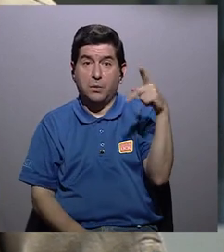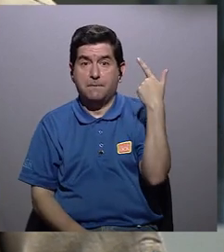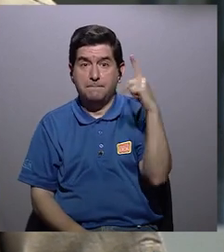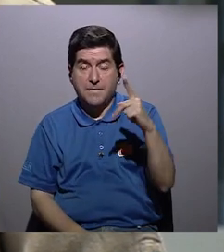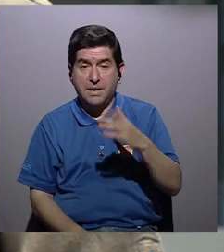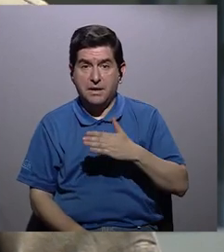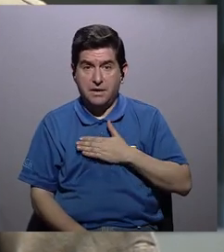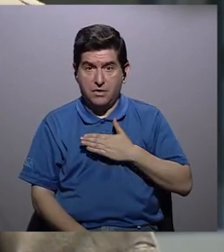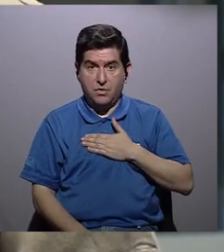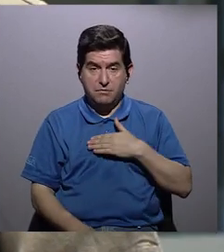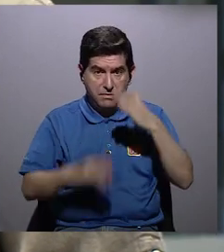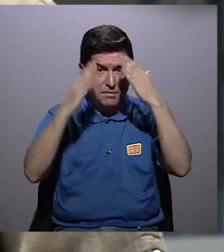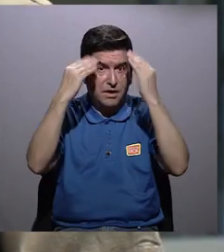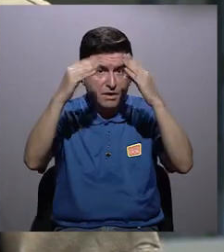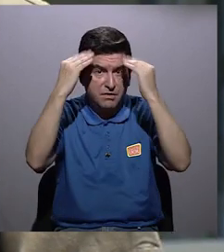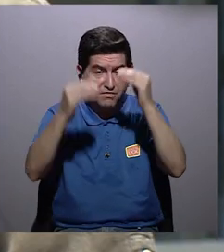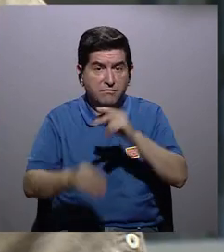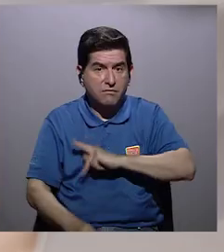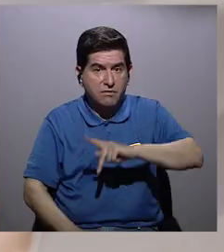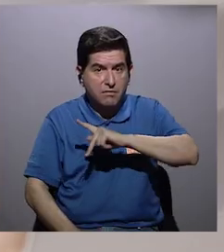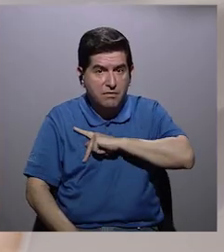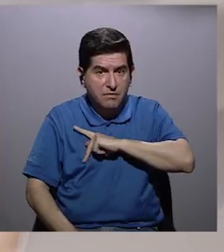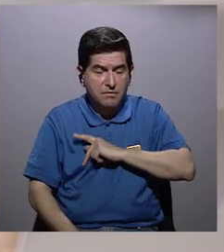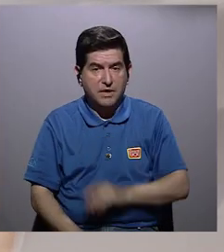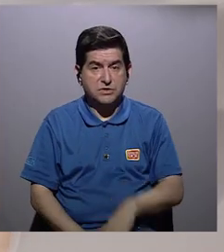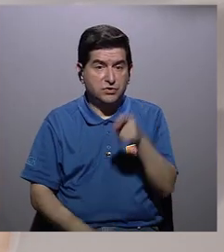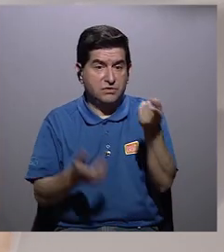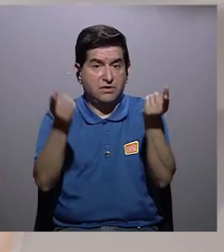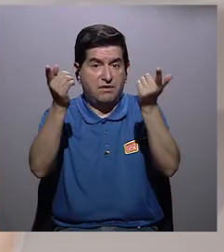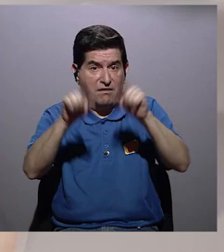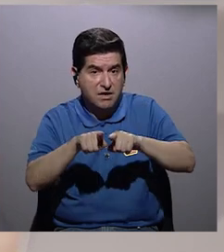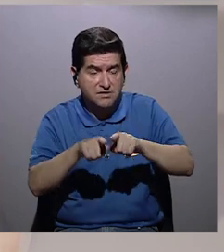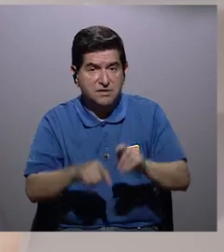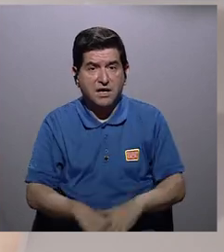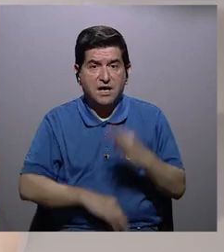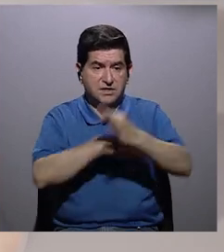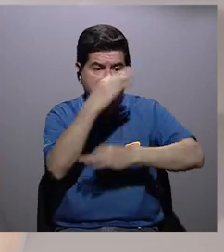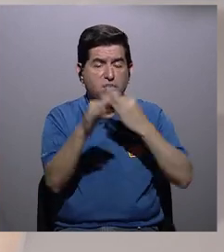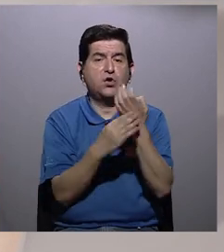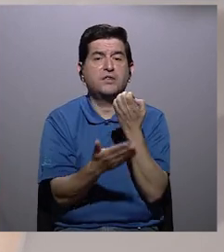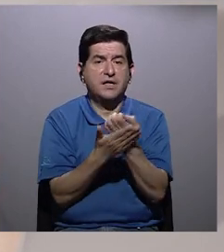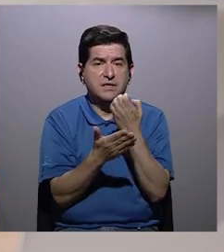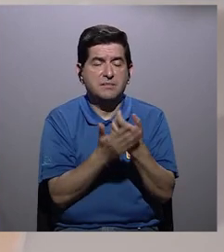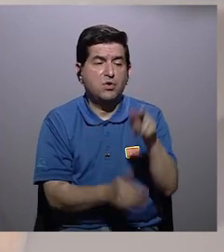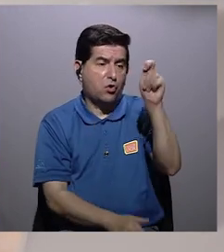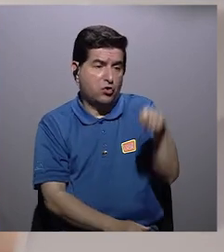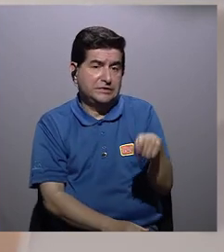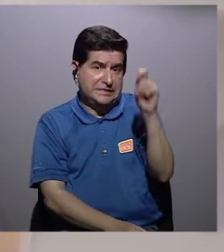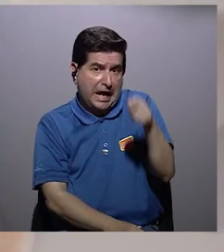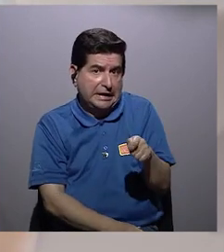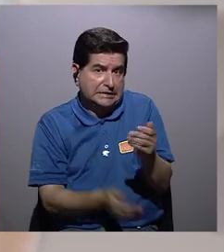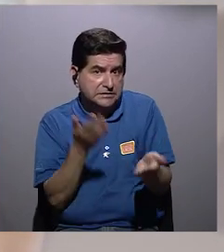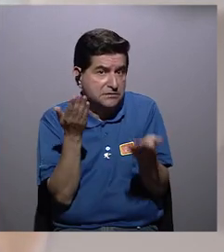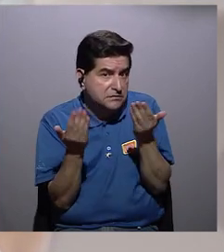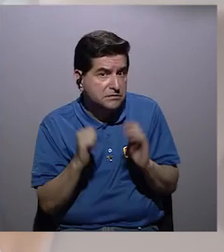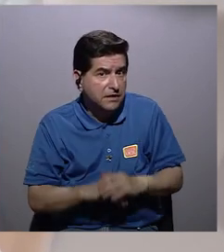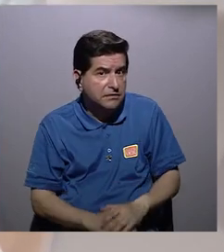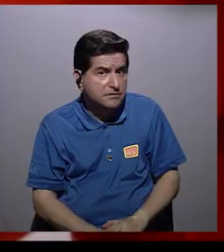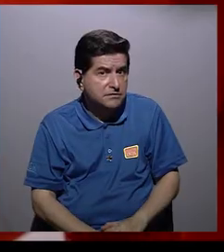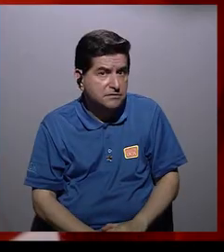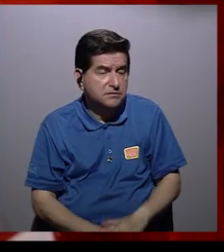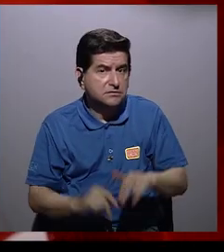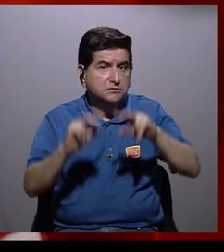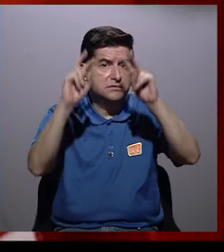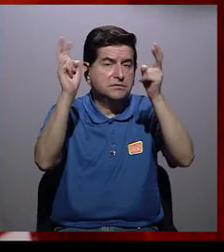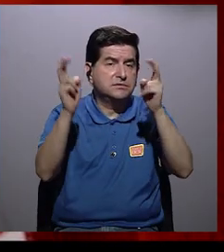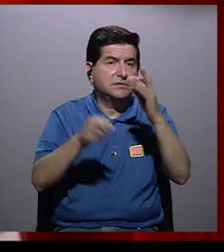exponer mis datos. Estamos hablando en este caso de datos de tipo económico, tarjetas o algo del asunto, algún